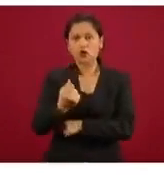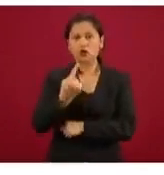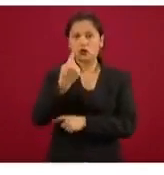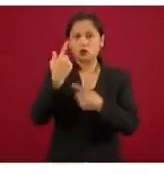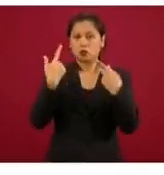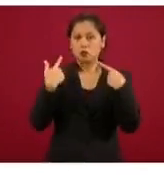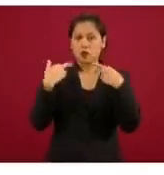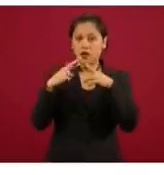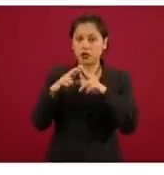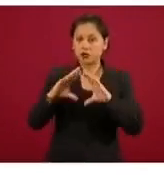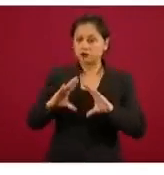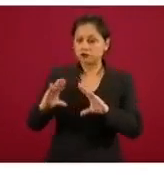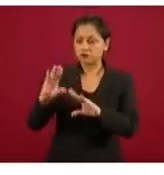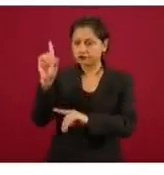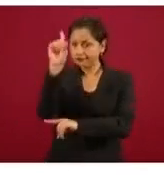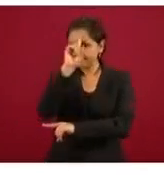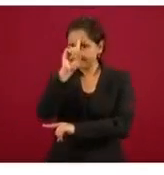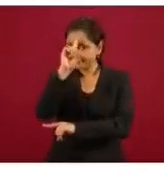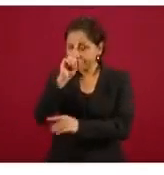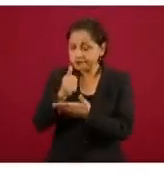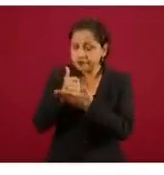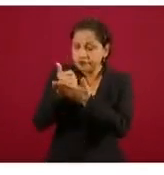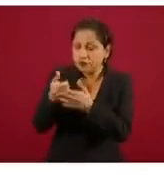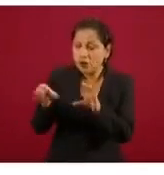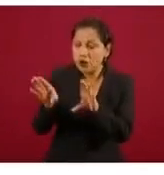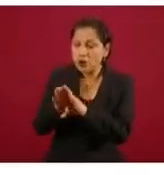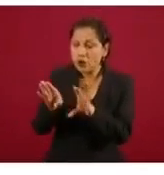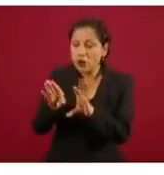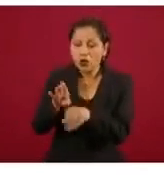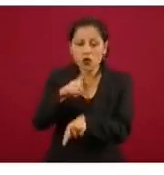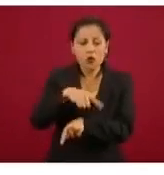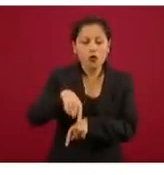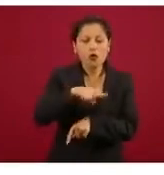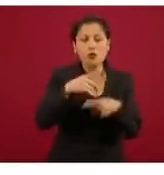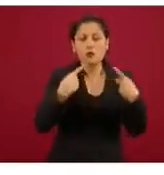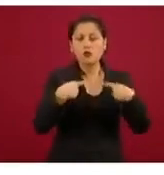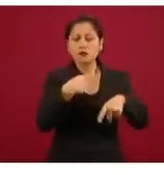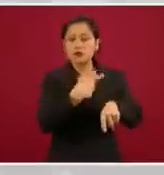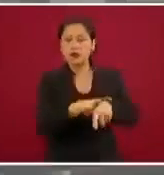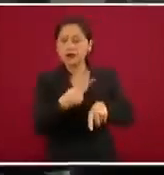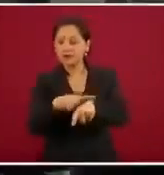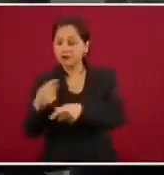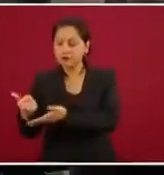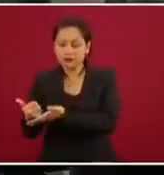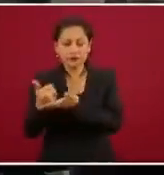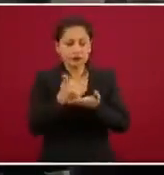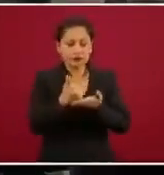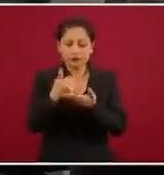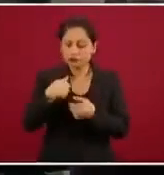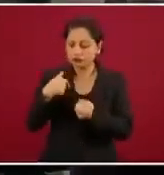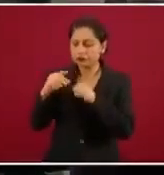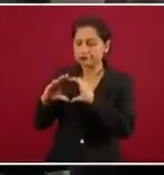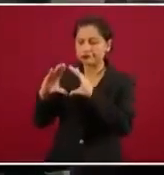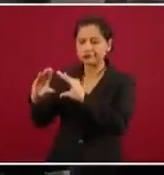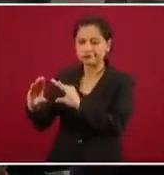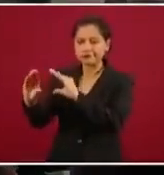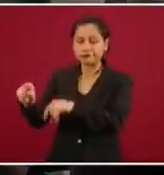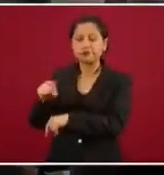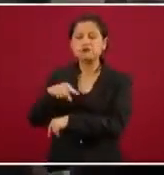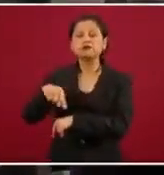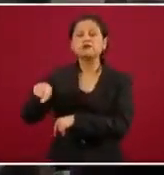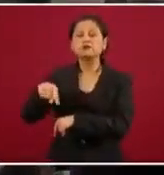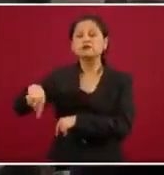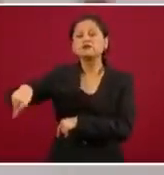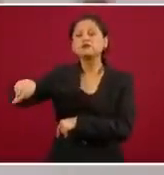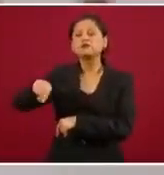la asesoría en el manejo de los pacientes con este esquema de un especialista, 5 capacitados, 25